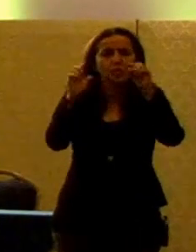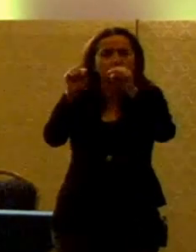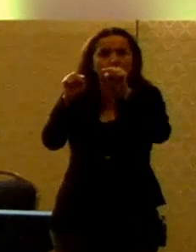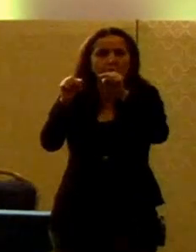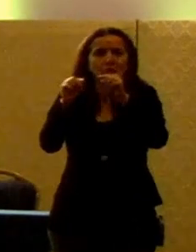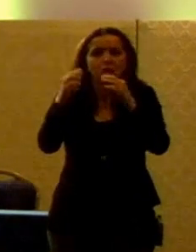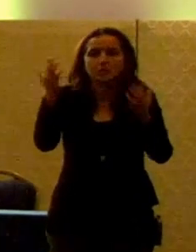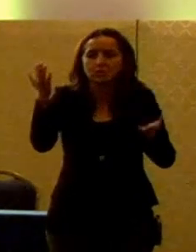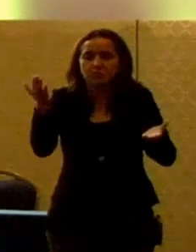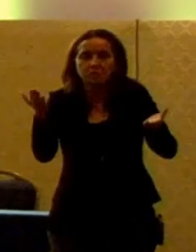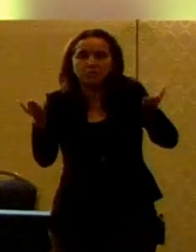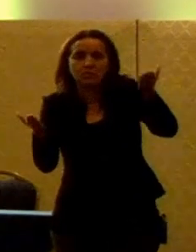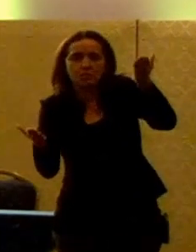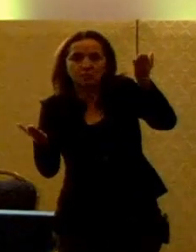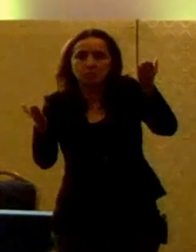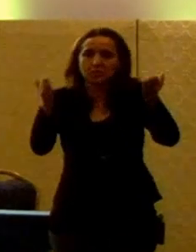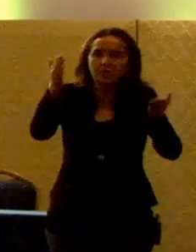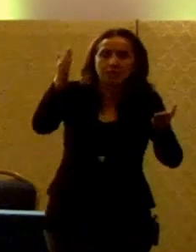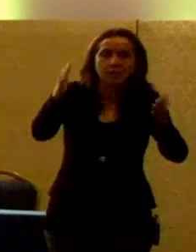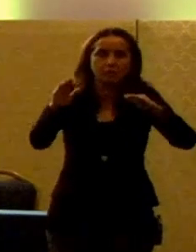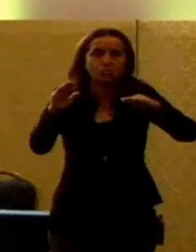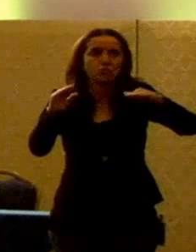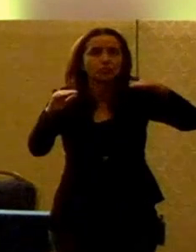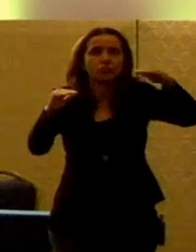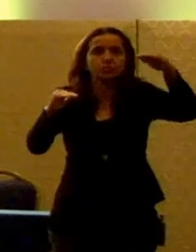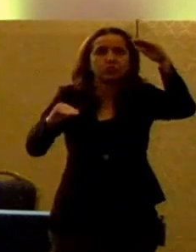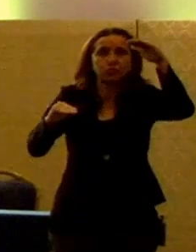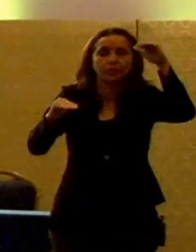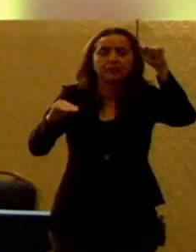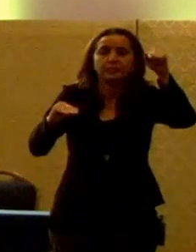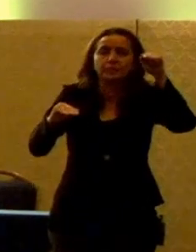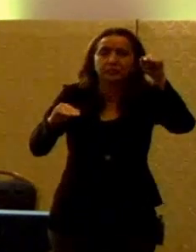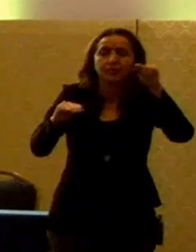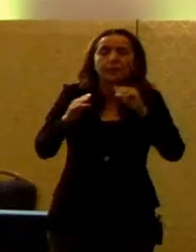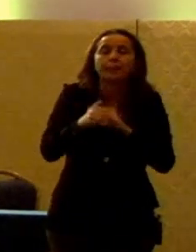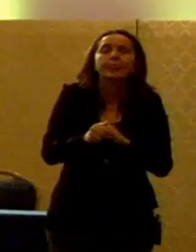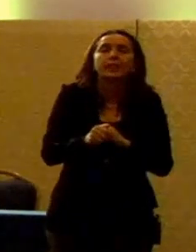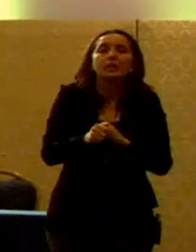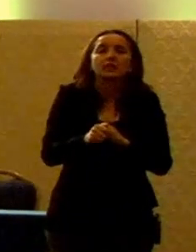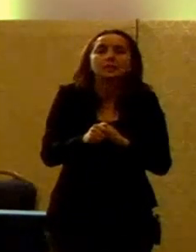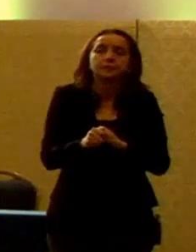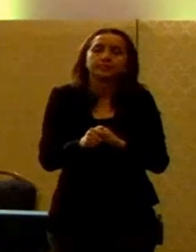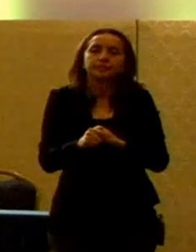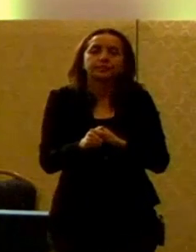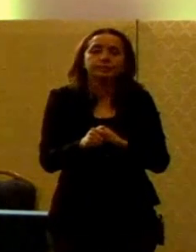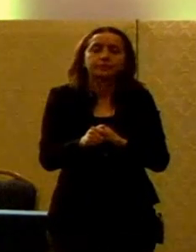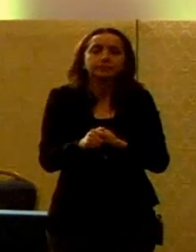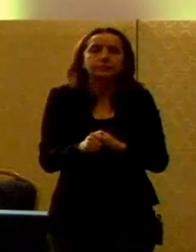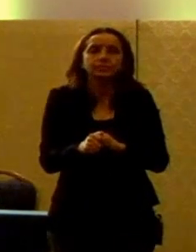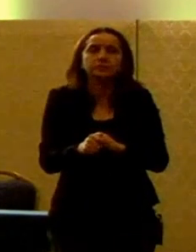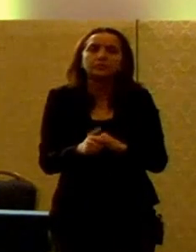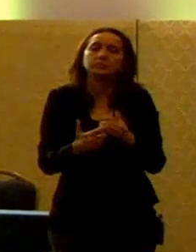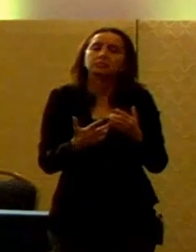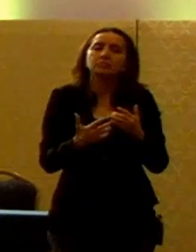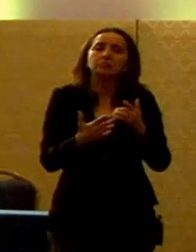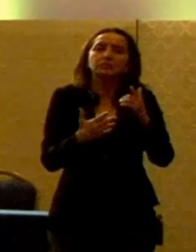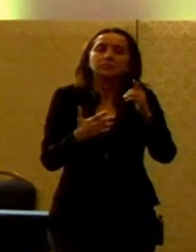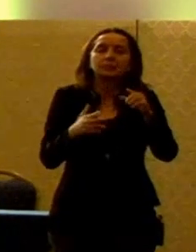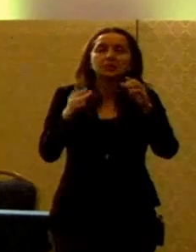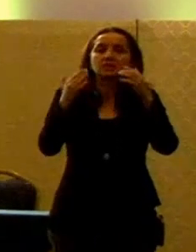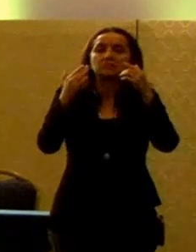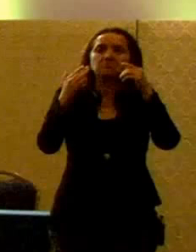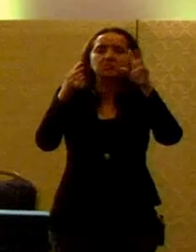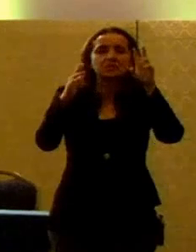del 3.x, ¿no? Dejémoslo en 4, básicamente. En términos generales,